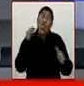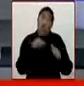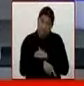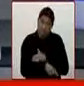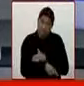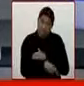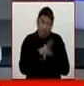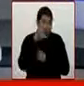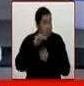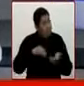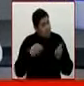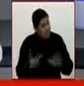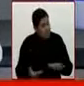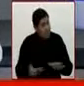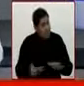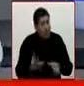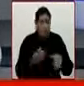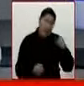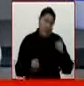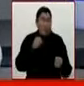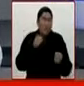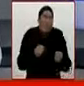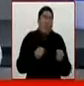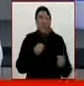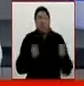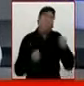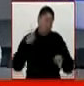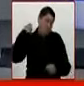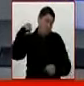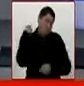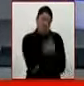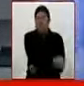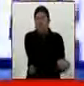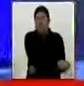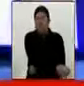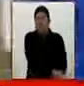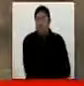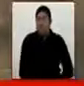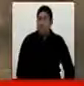mates y no mueras. Y el conductor hizo todo lo contrario.